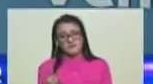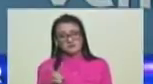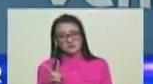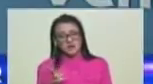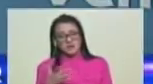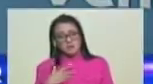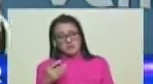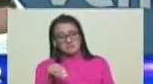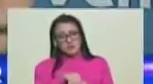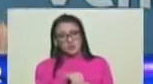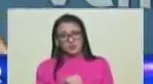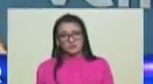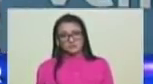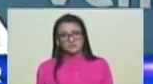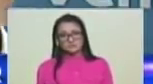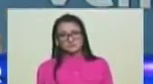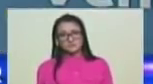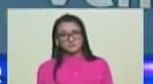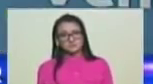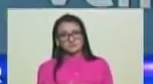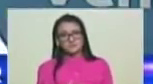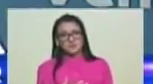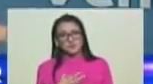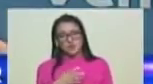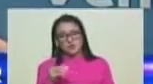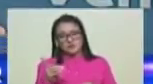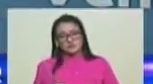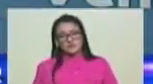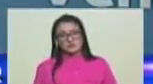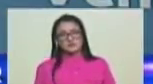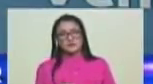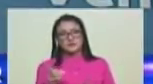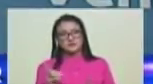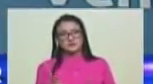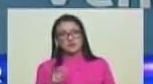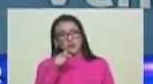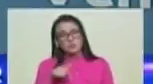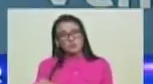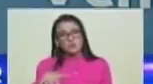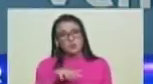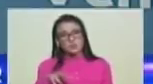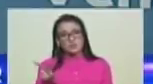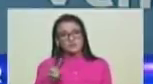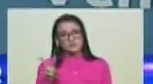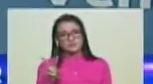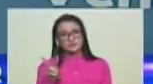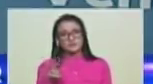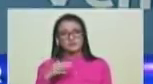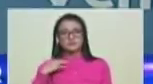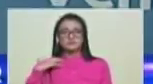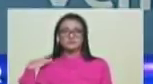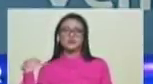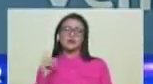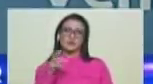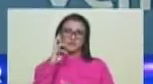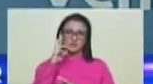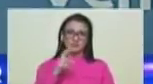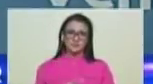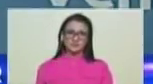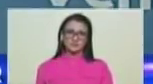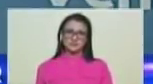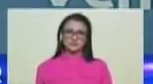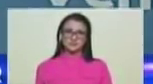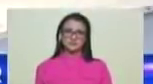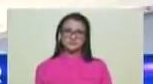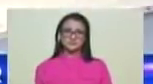contundentemente, porque no pudo intervenir y no pudo decidir. Decidió el pueblo de Venezuela y eso debe respetarse. Así